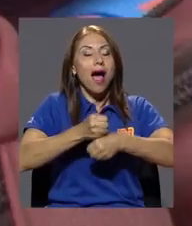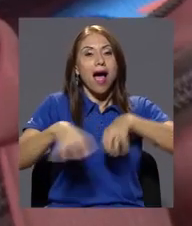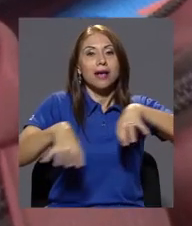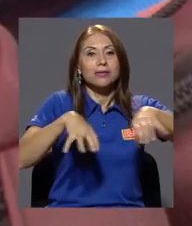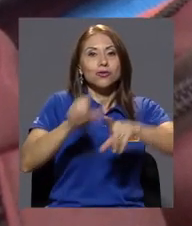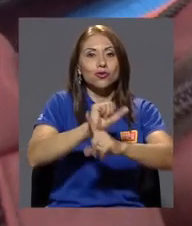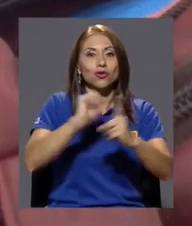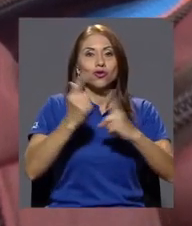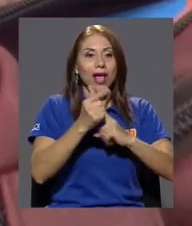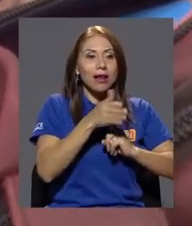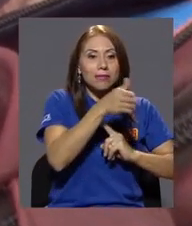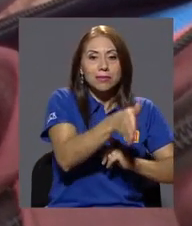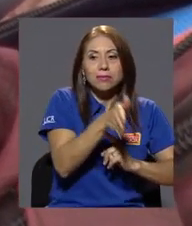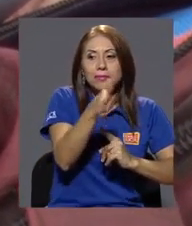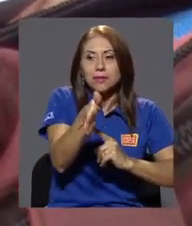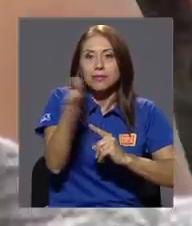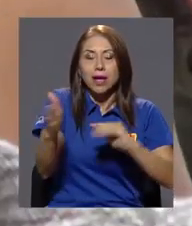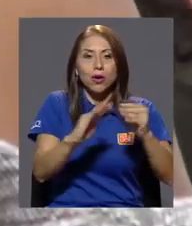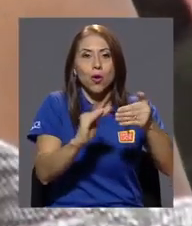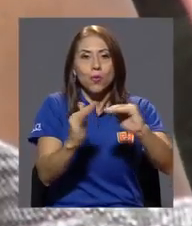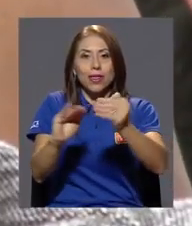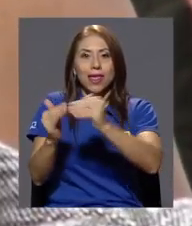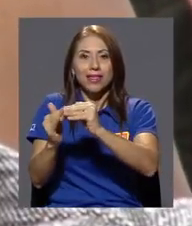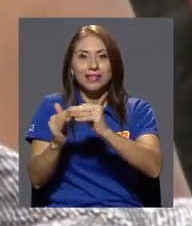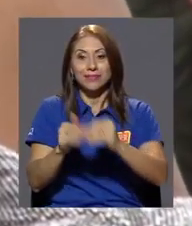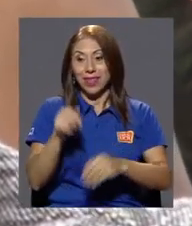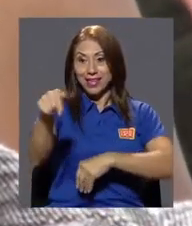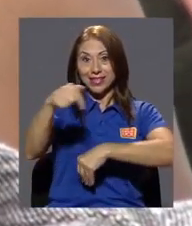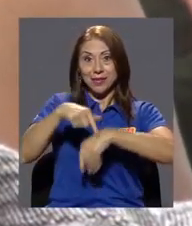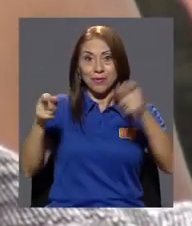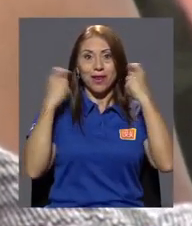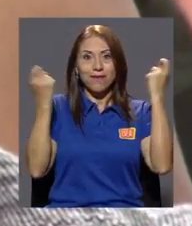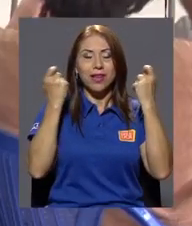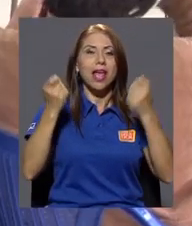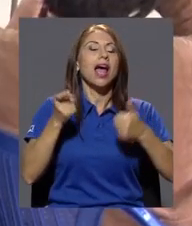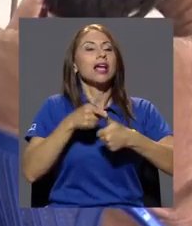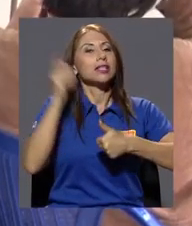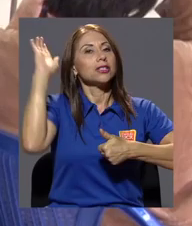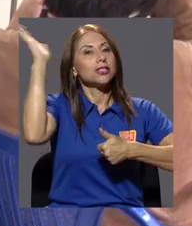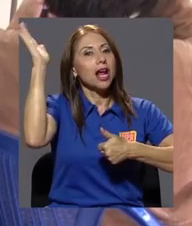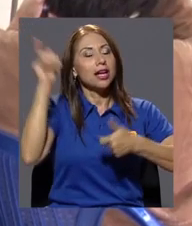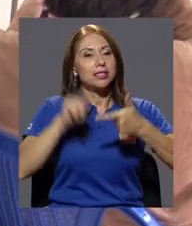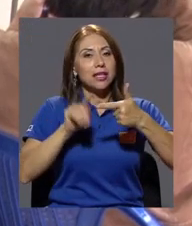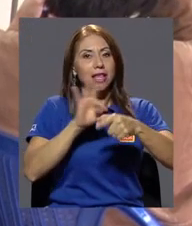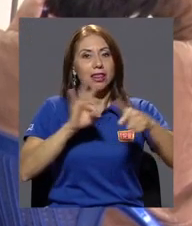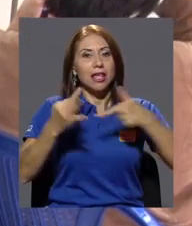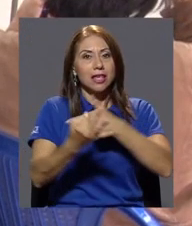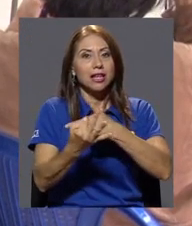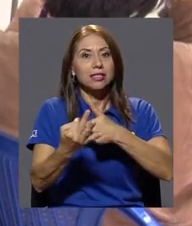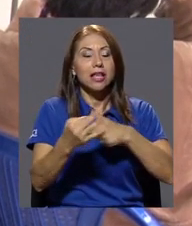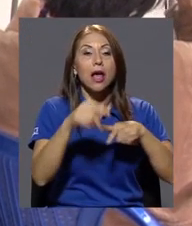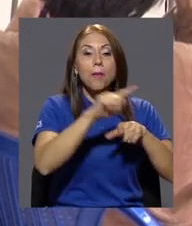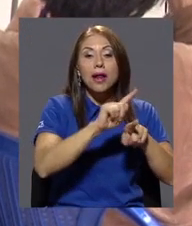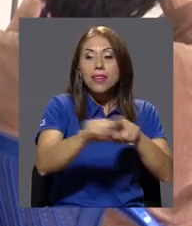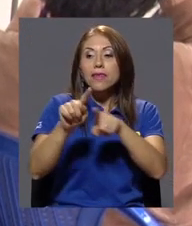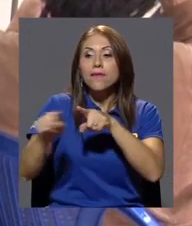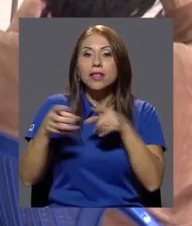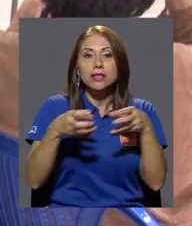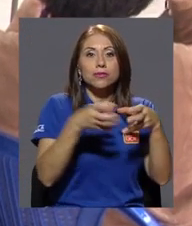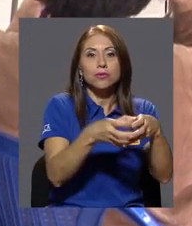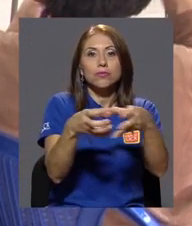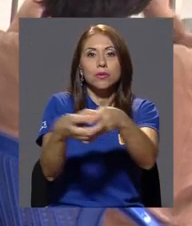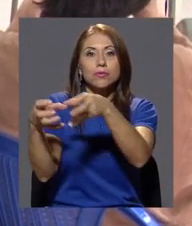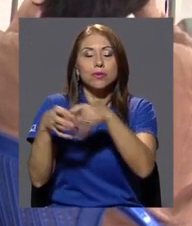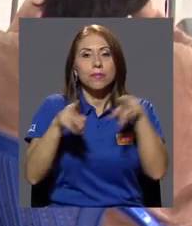social en las comunidades. Durante la feria se realizan charlas y talleres dirigidos a diferentes grupos de la